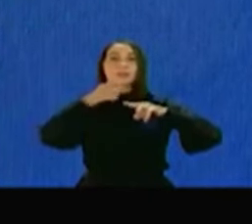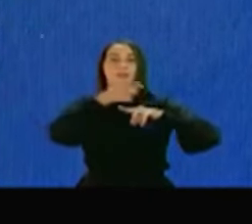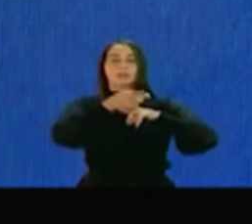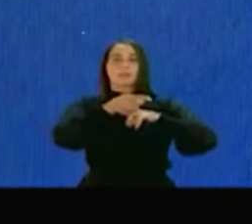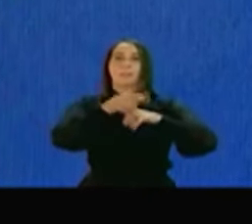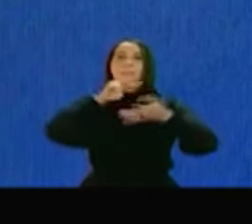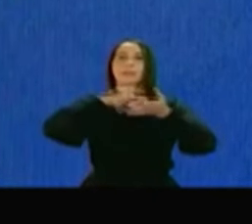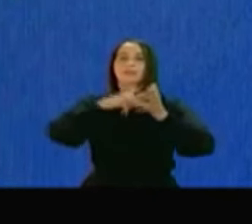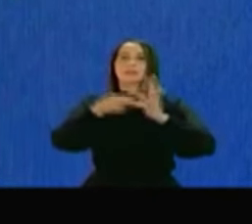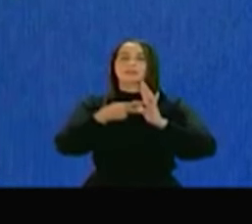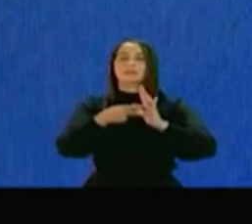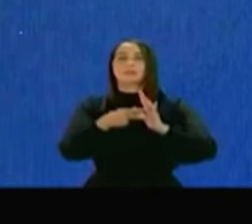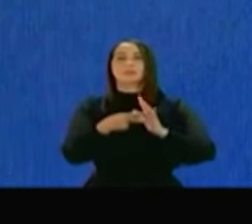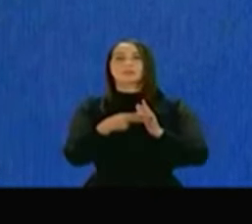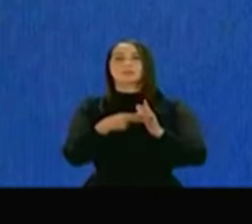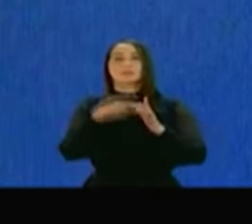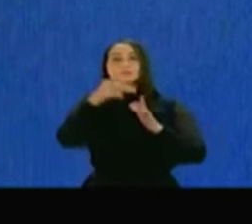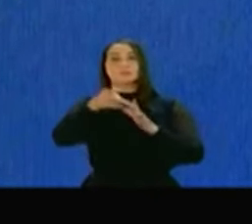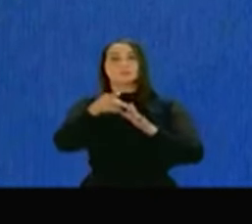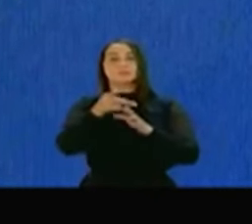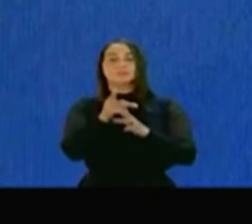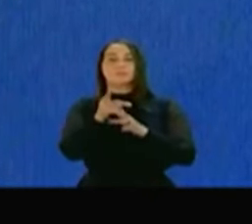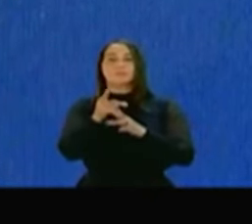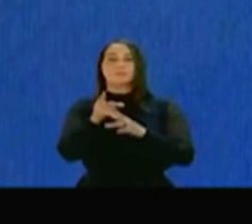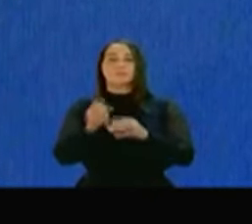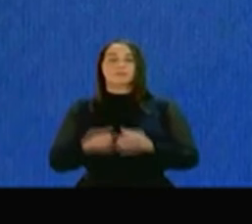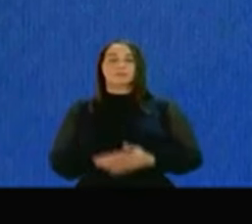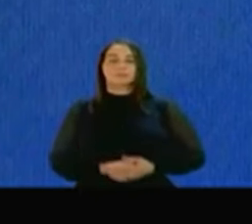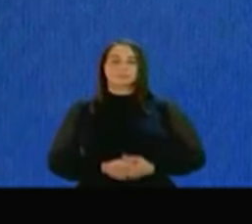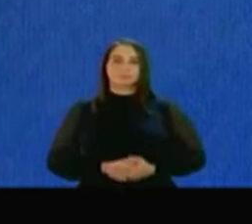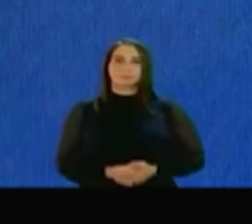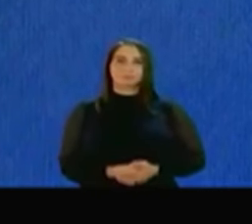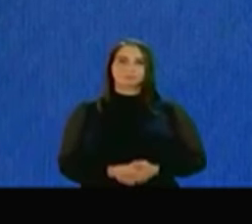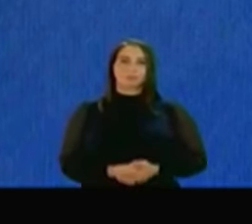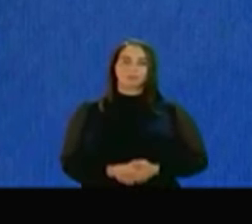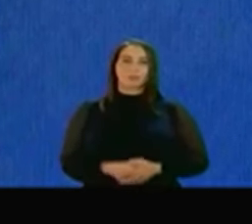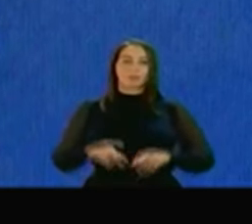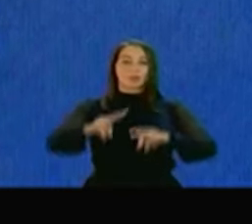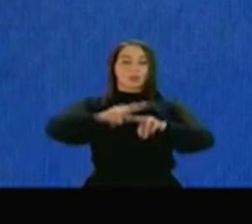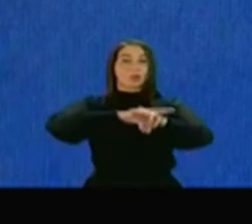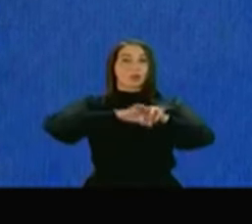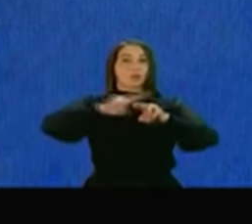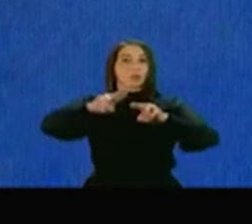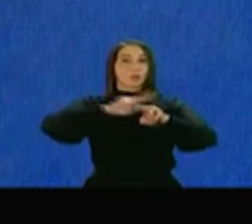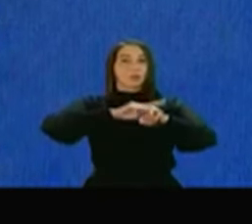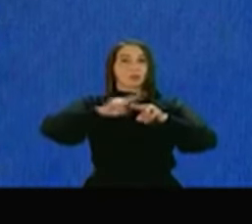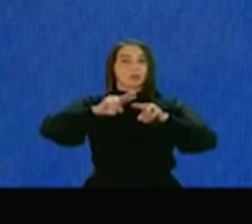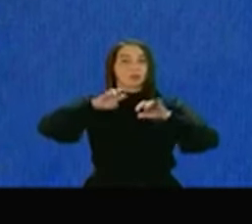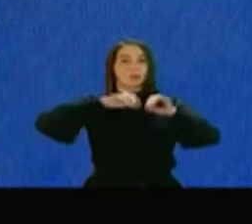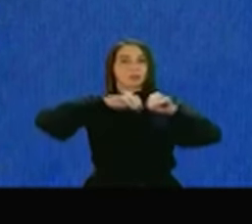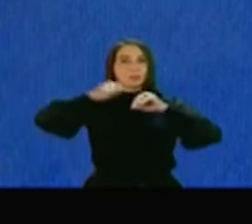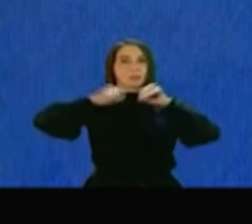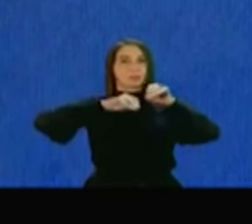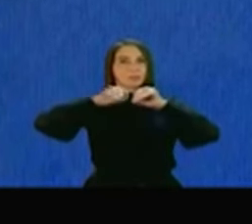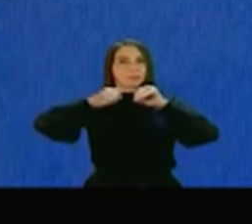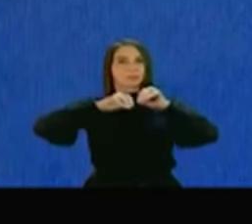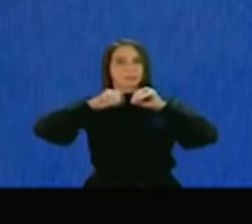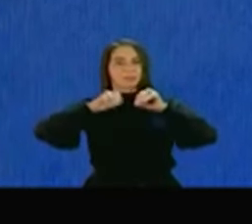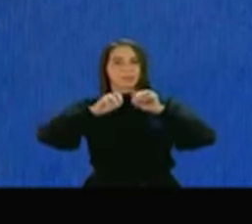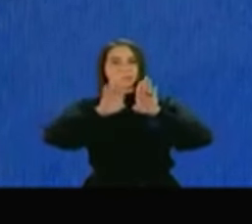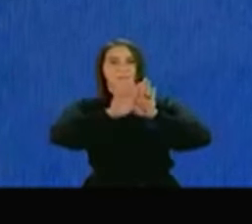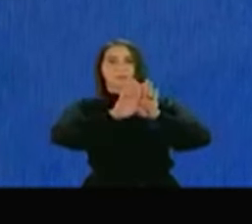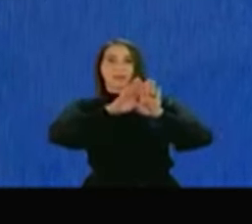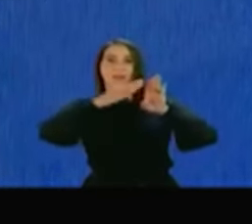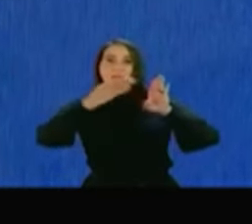nuestro territorio de los pandilleros que huyan de las fuerzas multinacionales. Y sobre este elemento hay que tener un